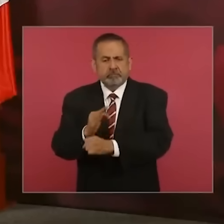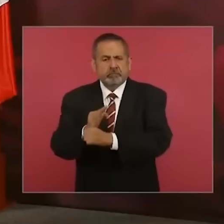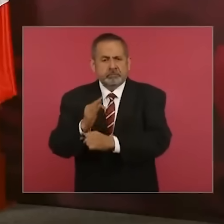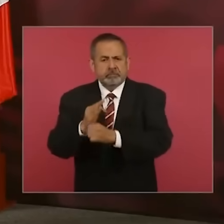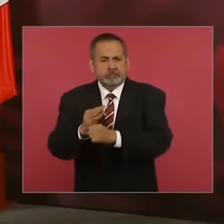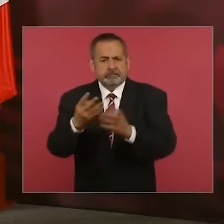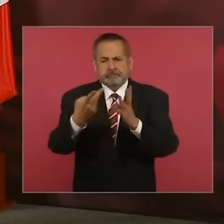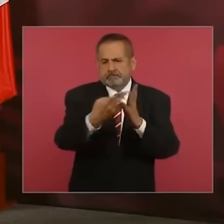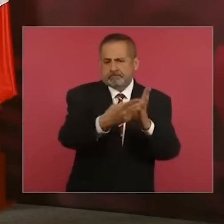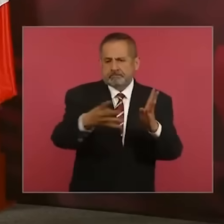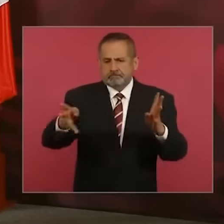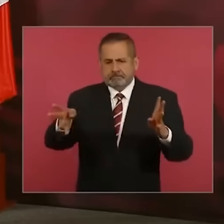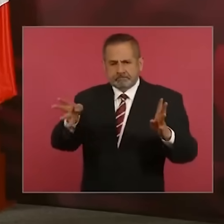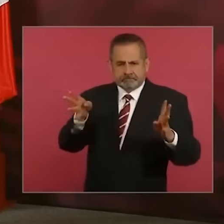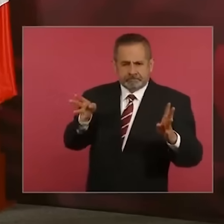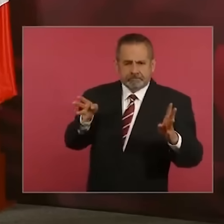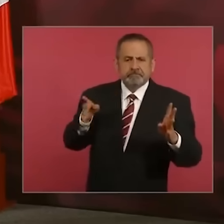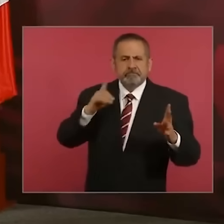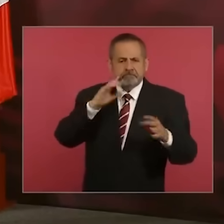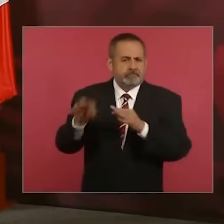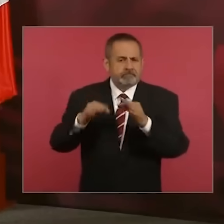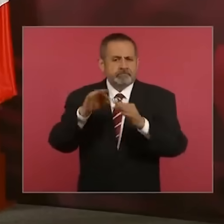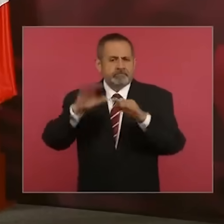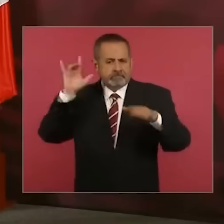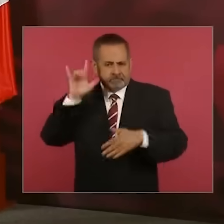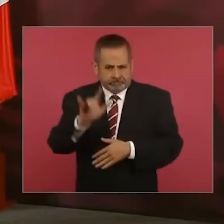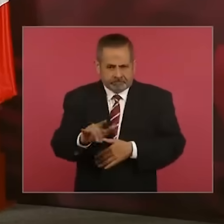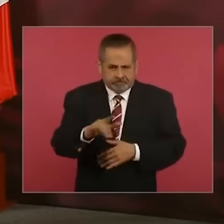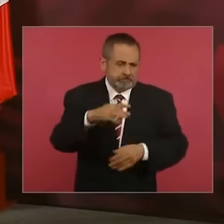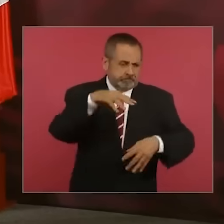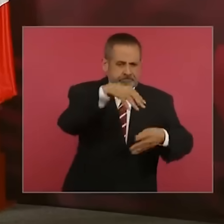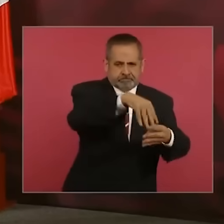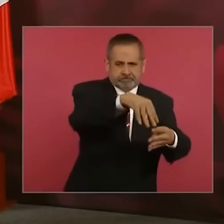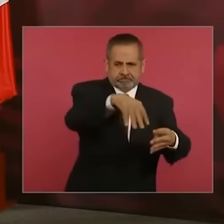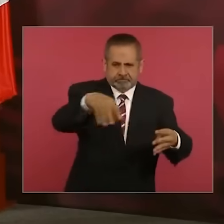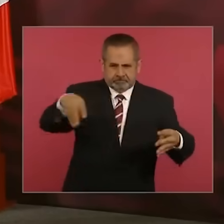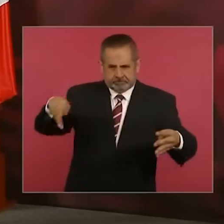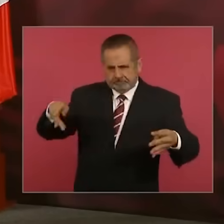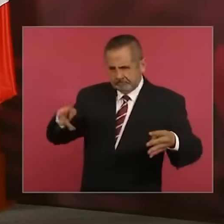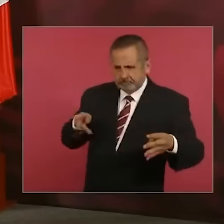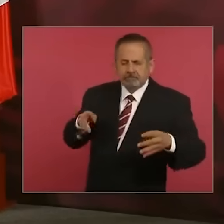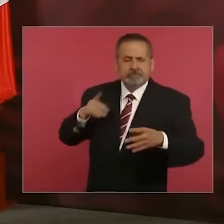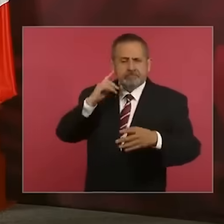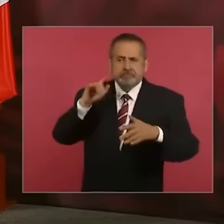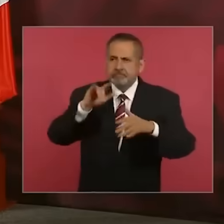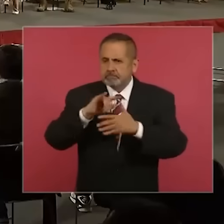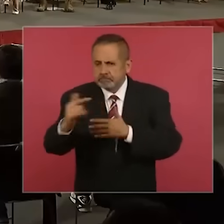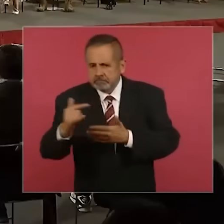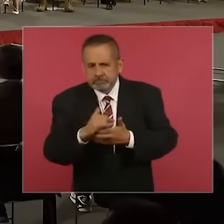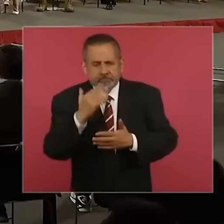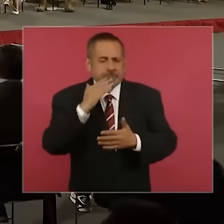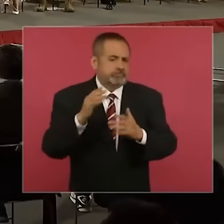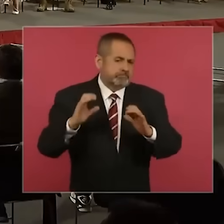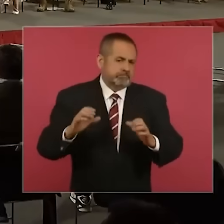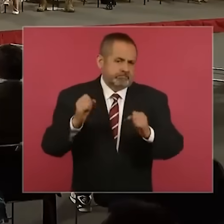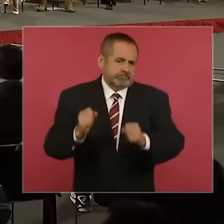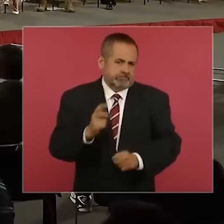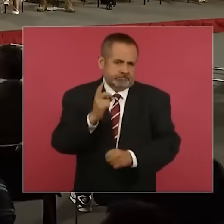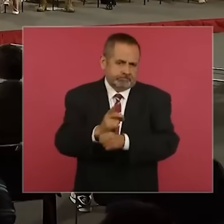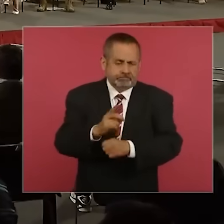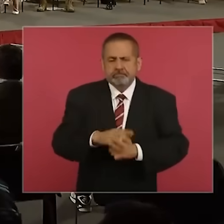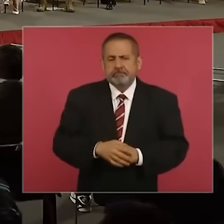reja perimetral para tener cercado todo el campo aéreo como una medida de seguridad para las operaciones aéreas. Adicionalmente les